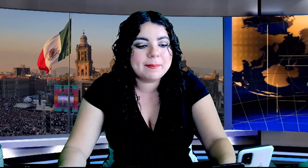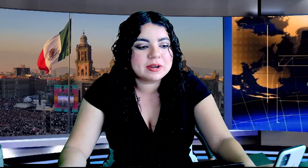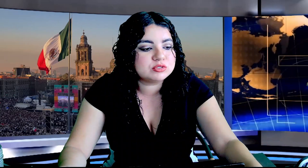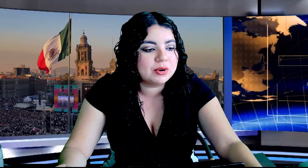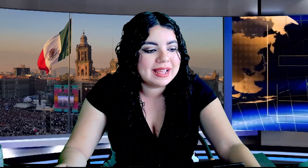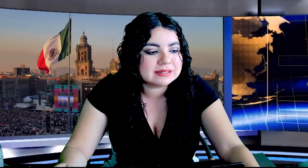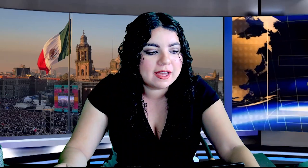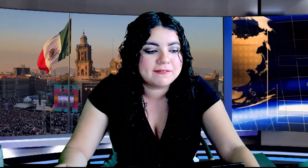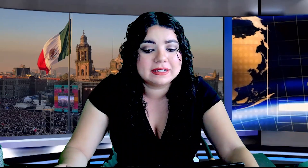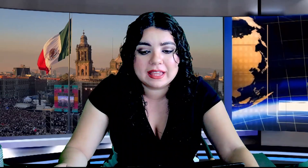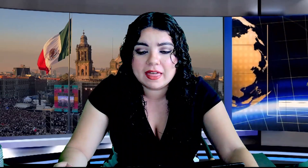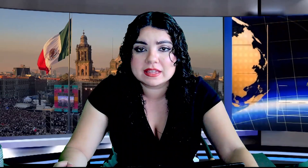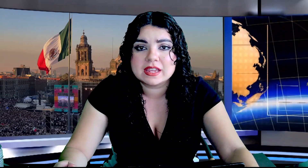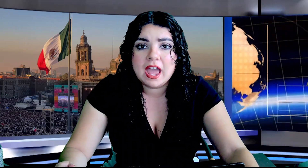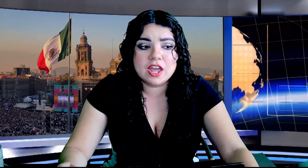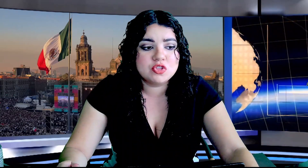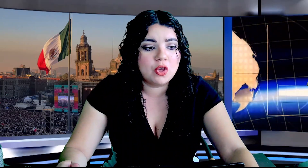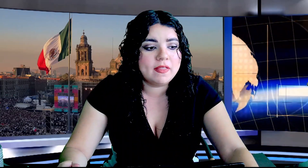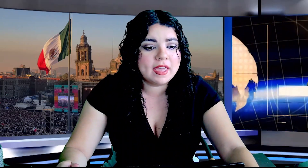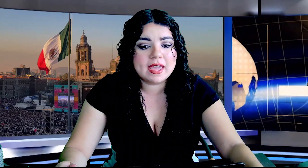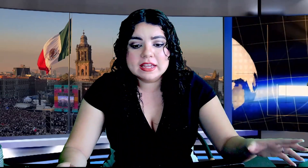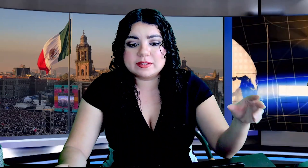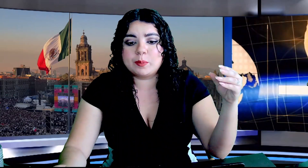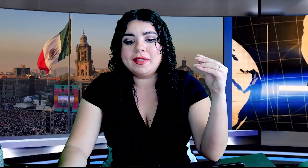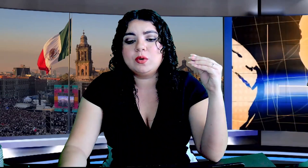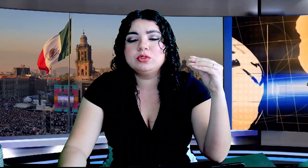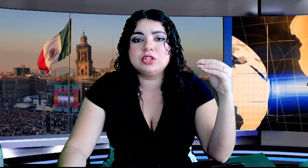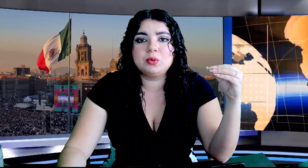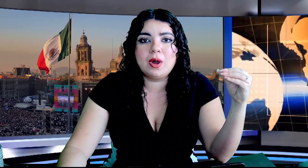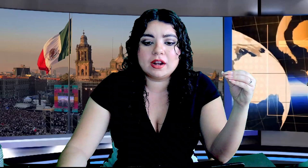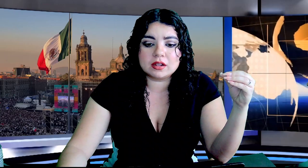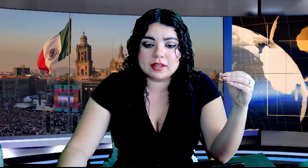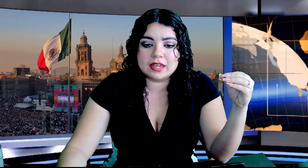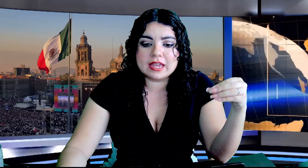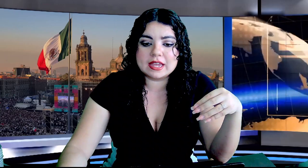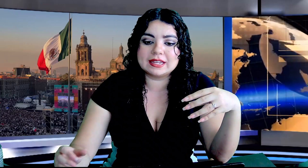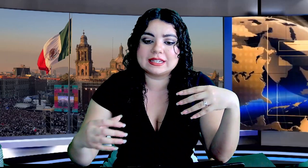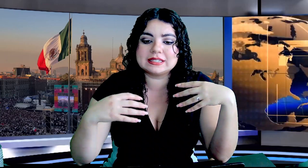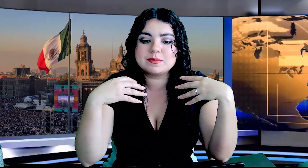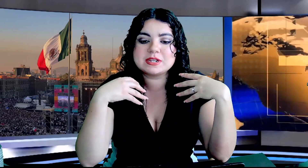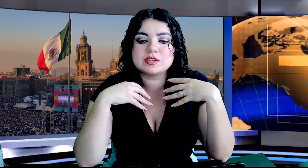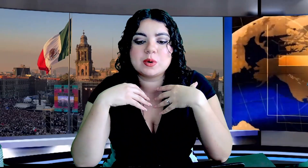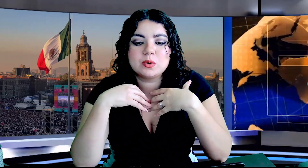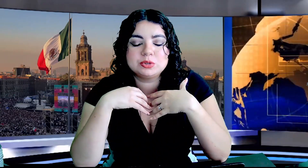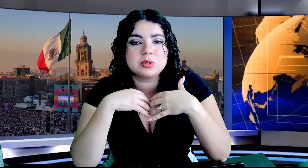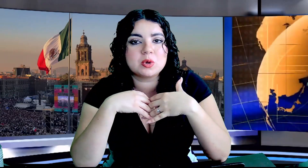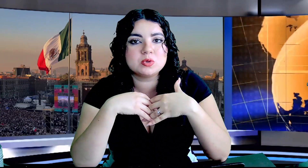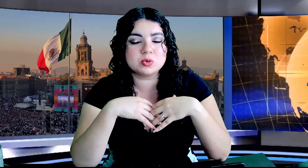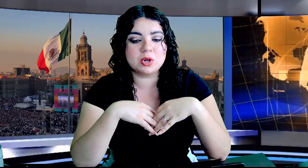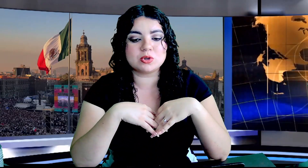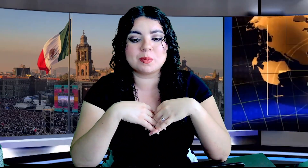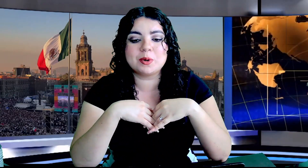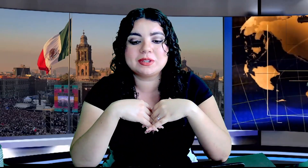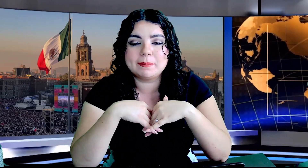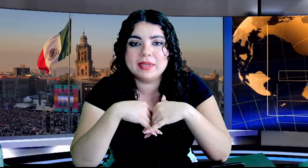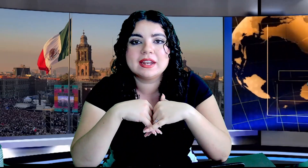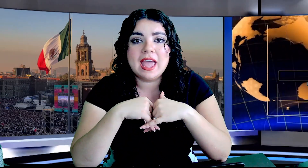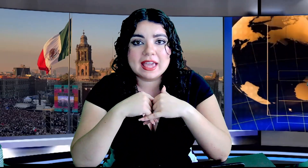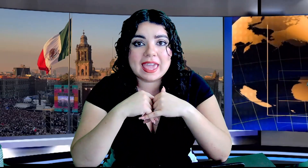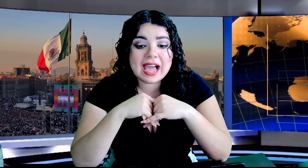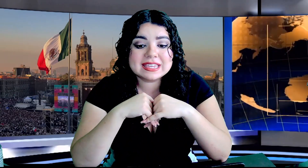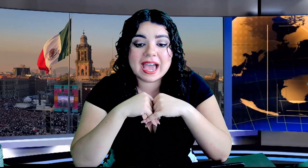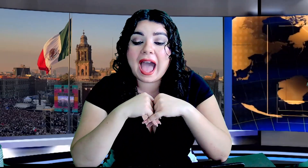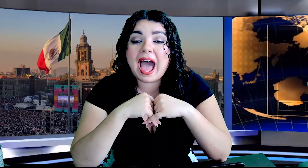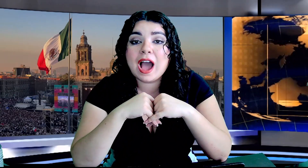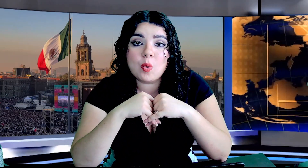haya personas afectadas, en donde se pueda continuar, que estas empresas puedan continuar con su negocio, pero también